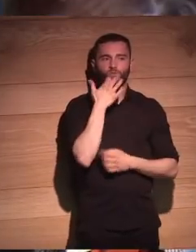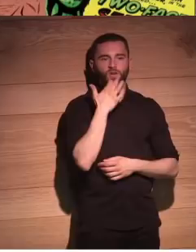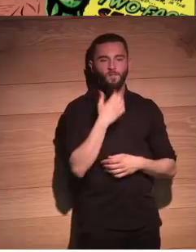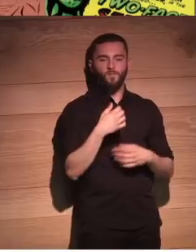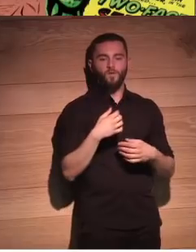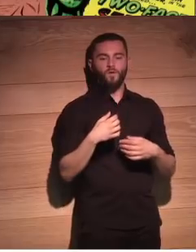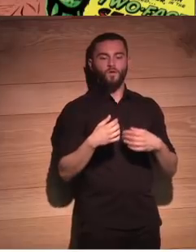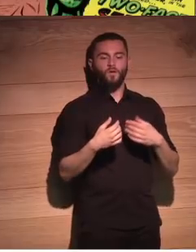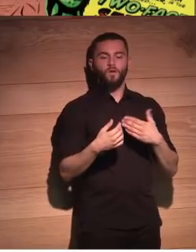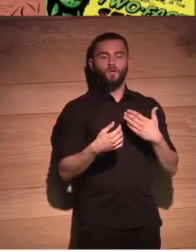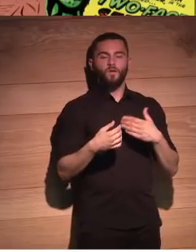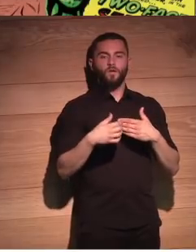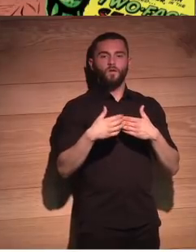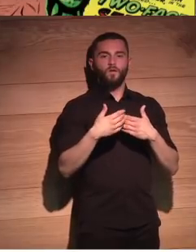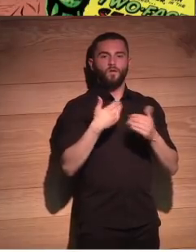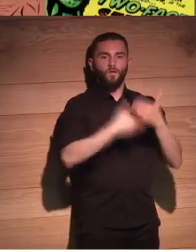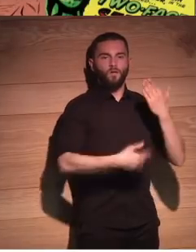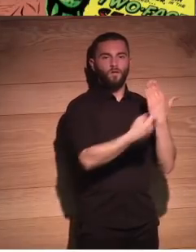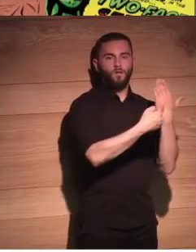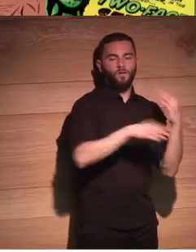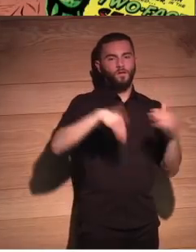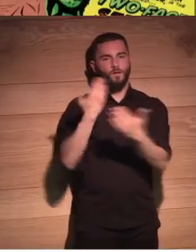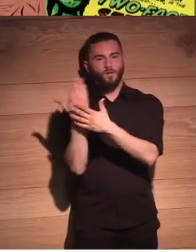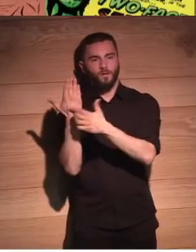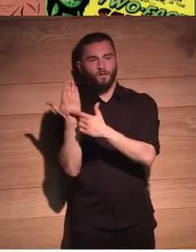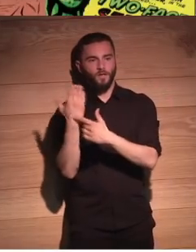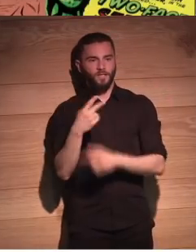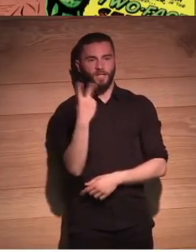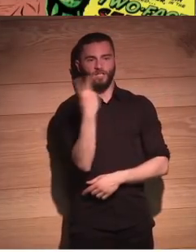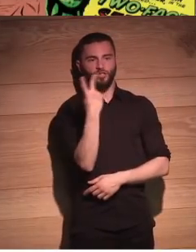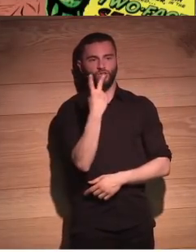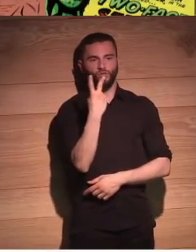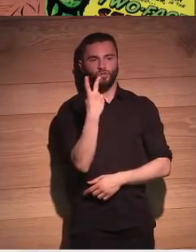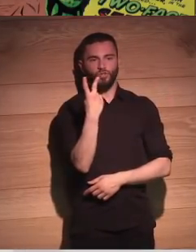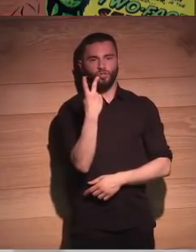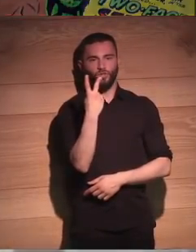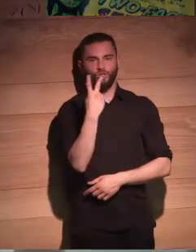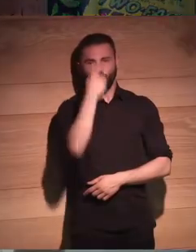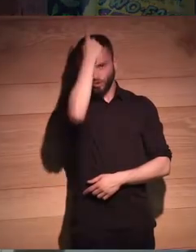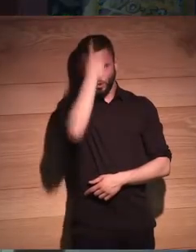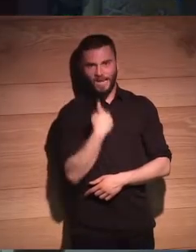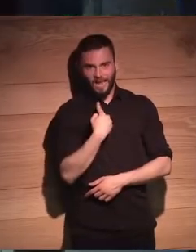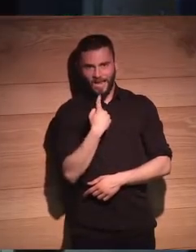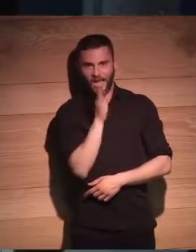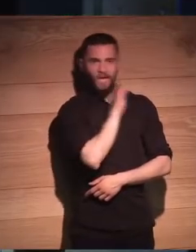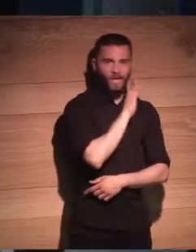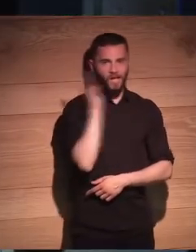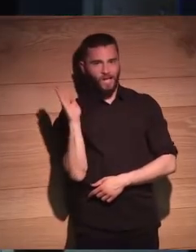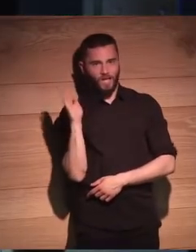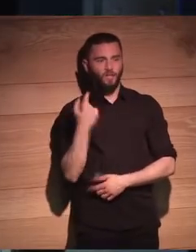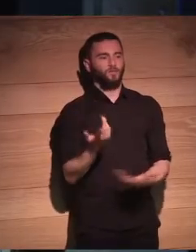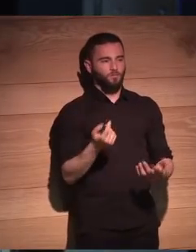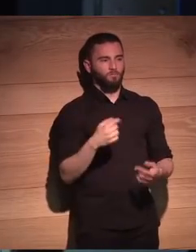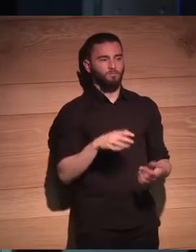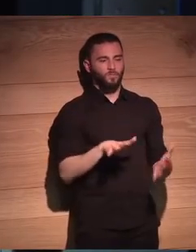izquierda y la portada de Batman a la derecha, hombre, con la sombra, es dos caras, quiero decir, o sea, estas cosas las veían y luego las trasladaban